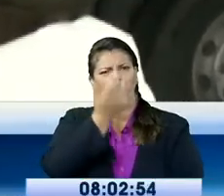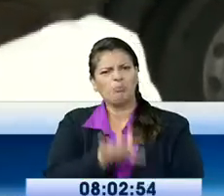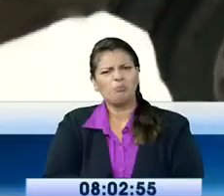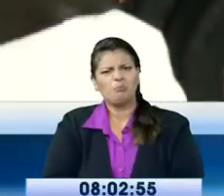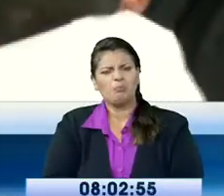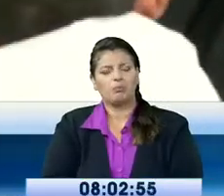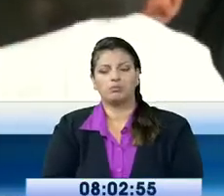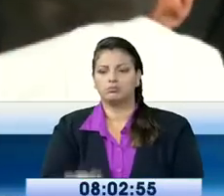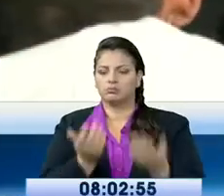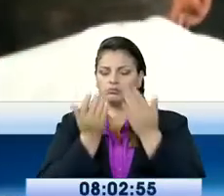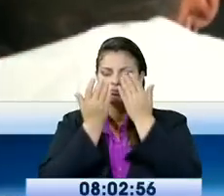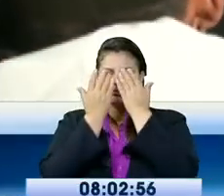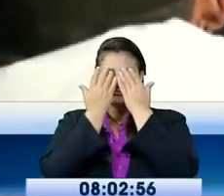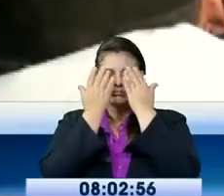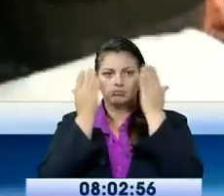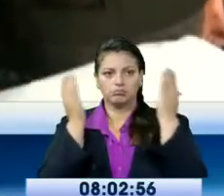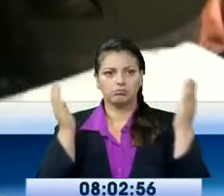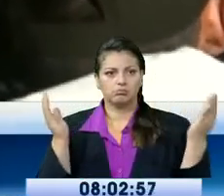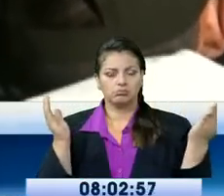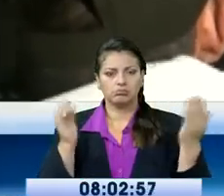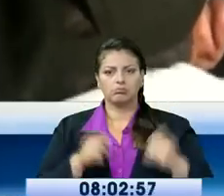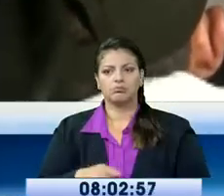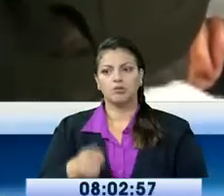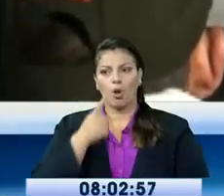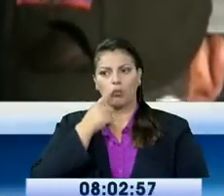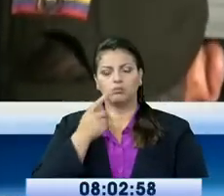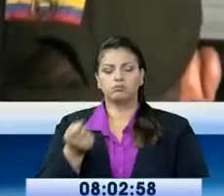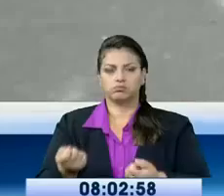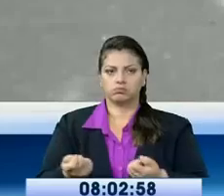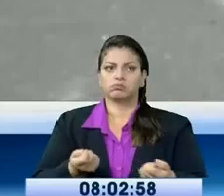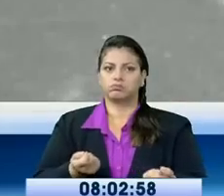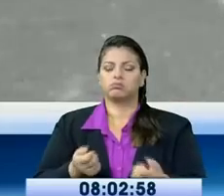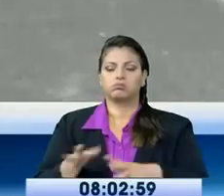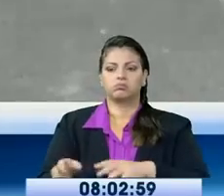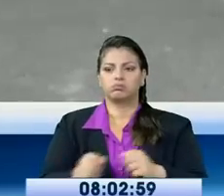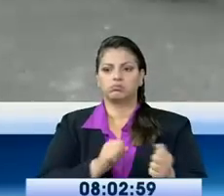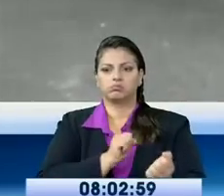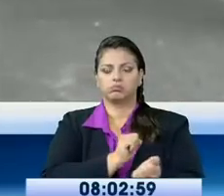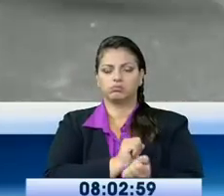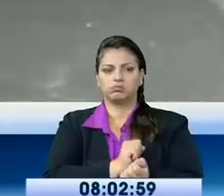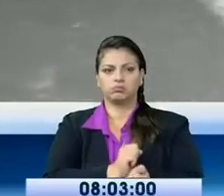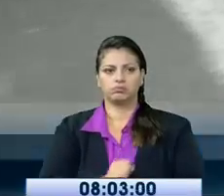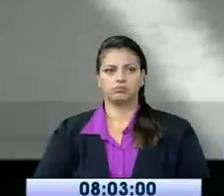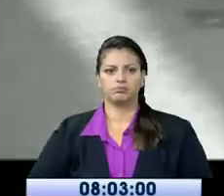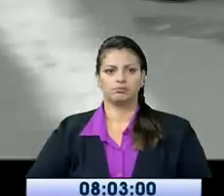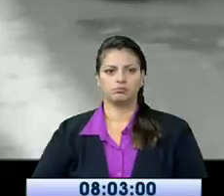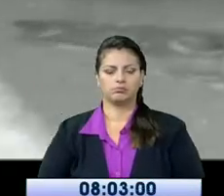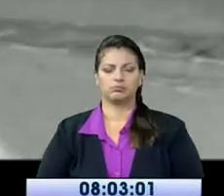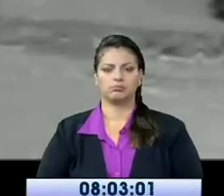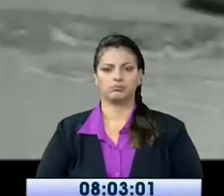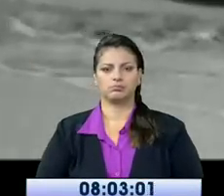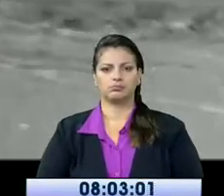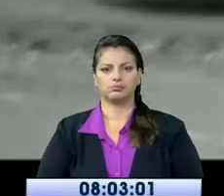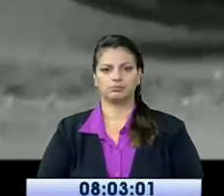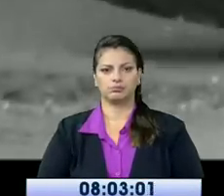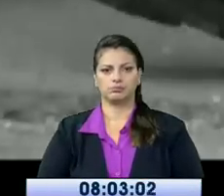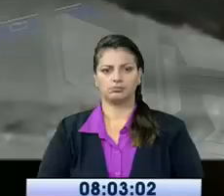del camión habría sido detenido. En Chimborazo informó Darwin